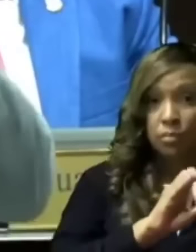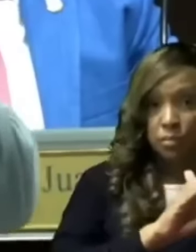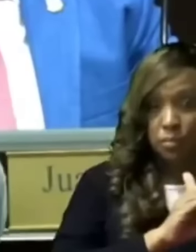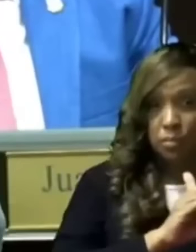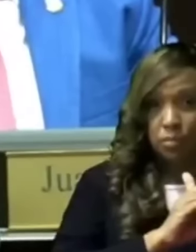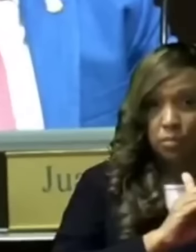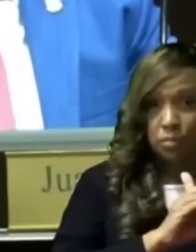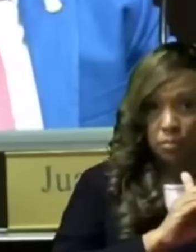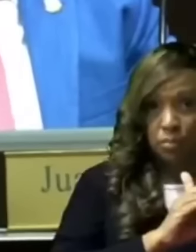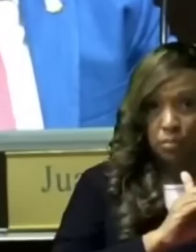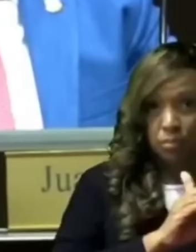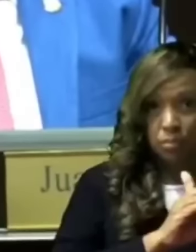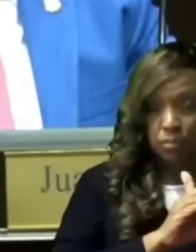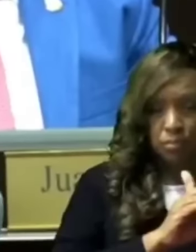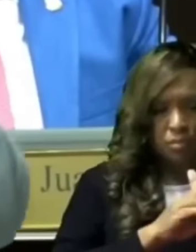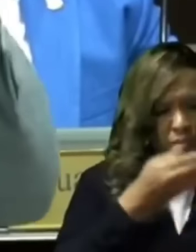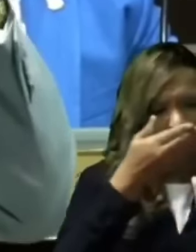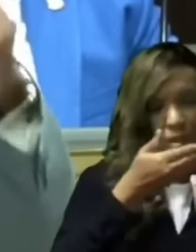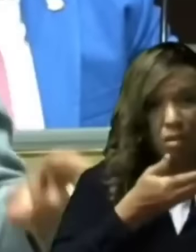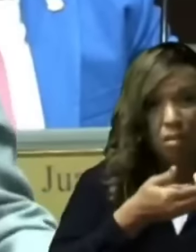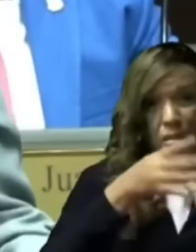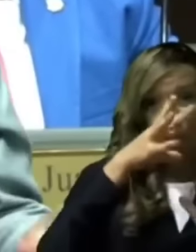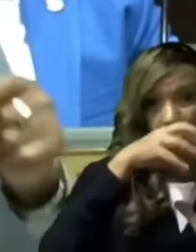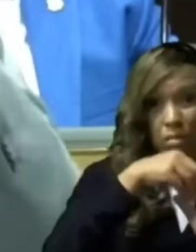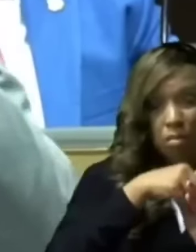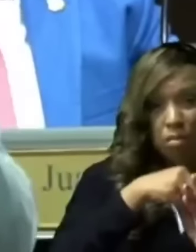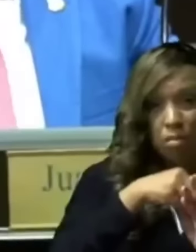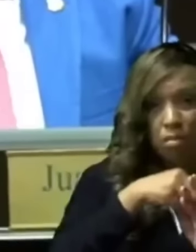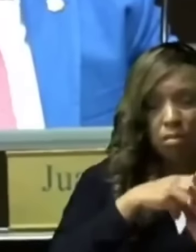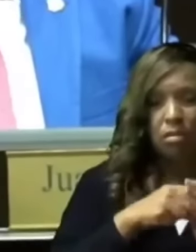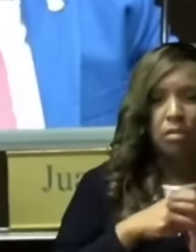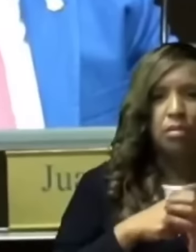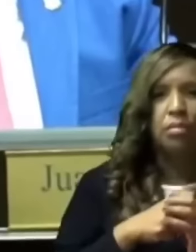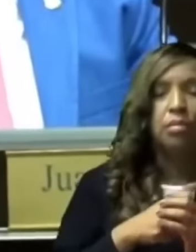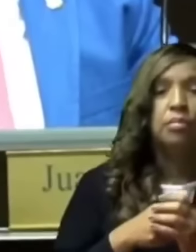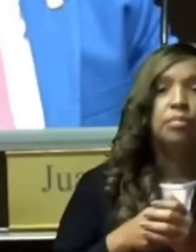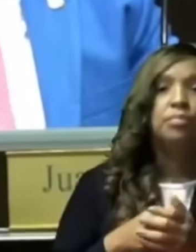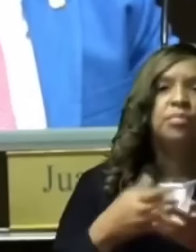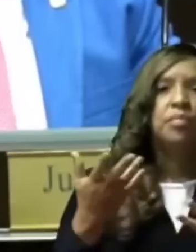¿Cuáles son esos derechos? El derecho de elegir y ser elegido.